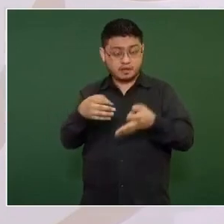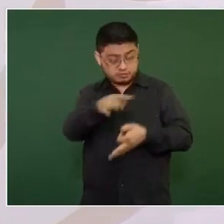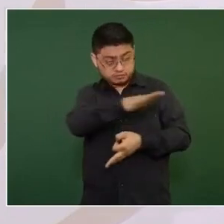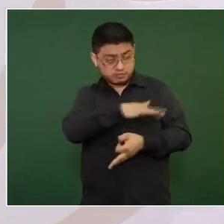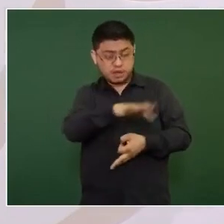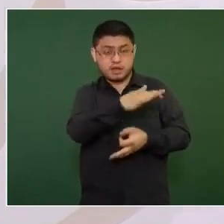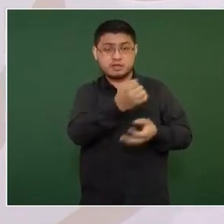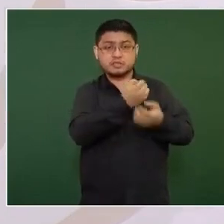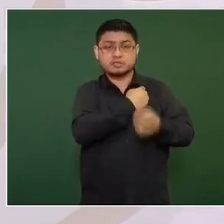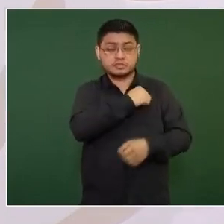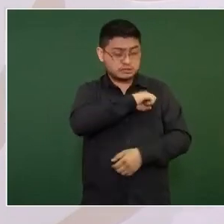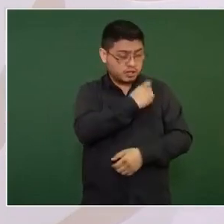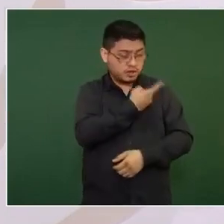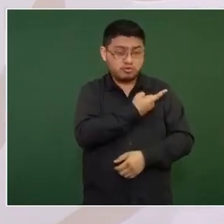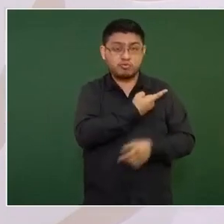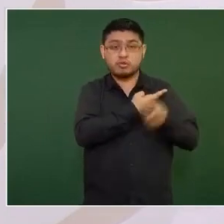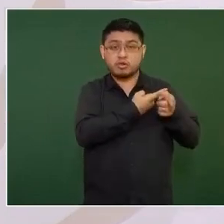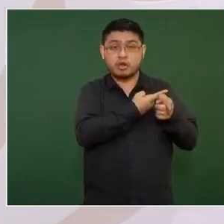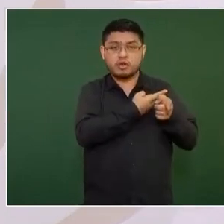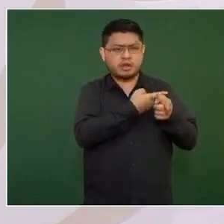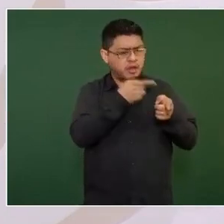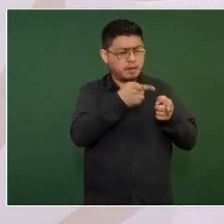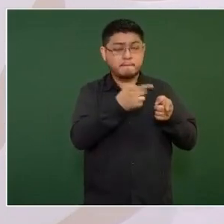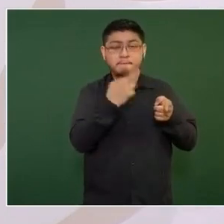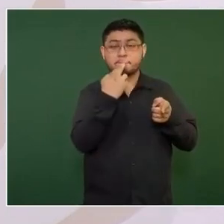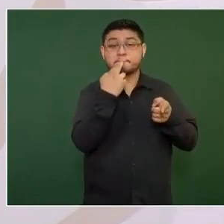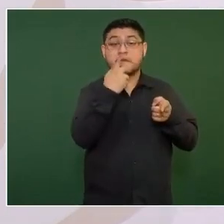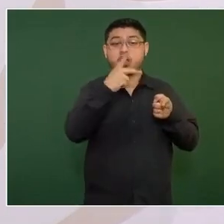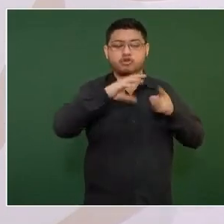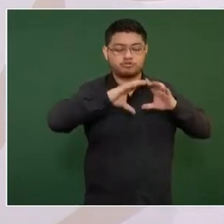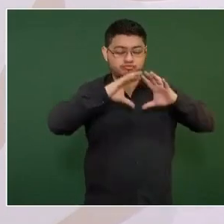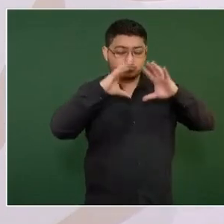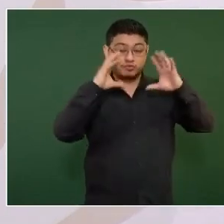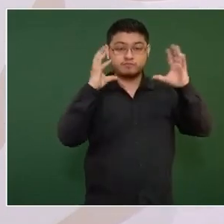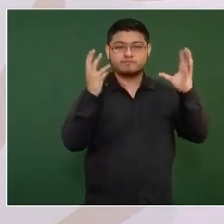fuese de los mejores del mundo, pero ahora estoy